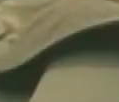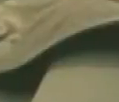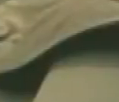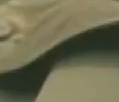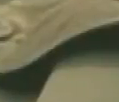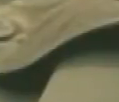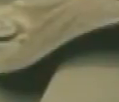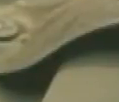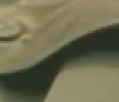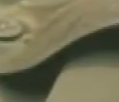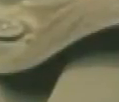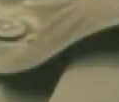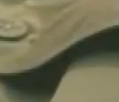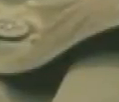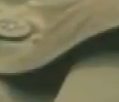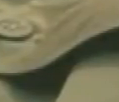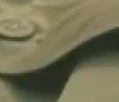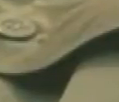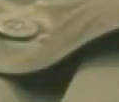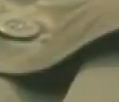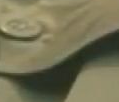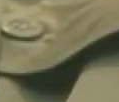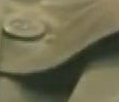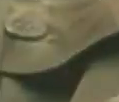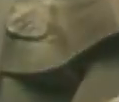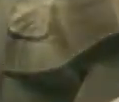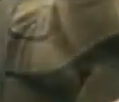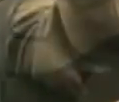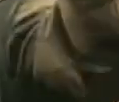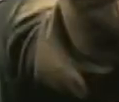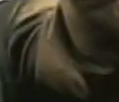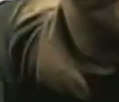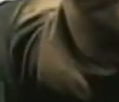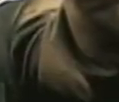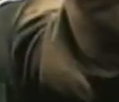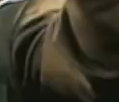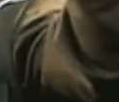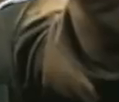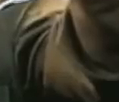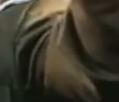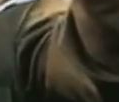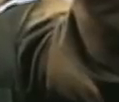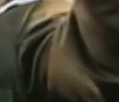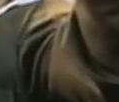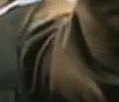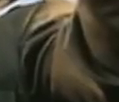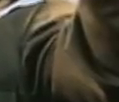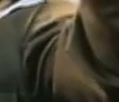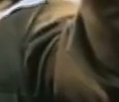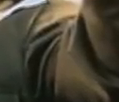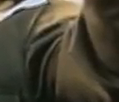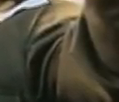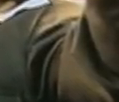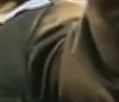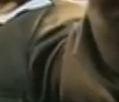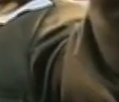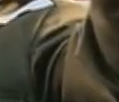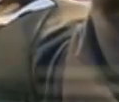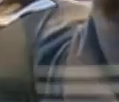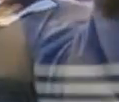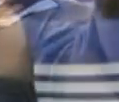encendida, suficiente para que se volviera a encender la humanidad en su deseo de construir una sociedad distinta, la sociedad